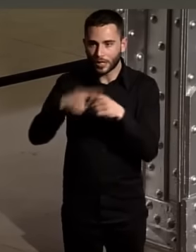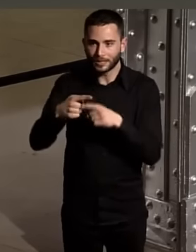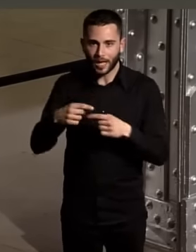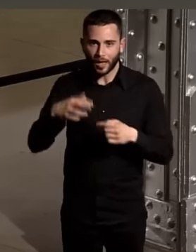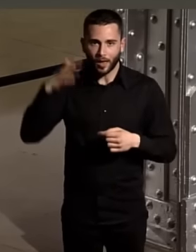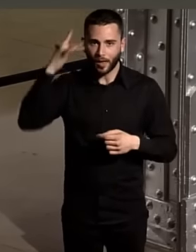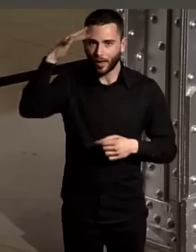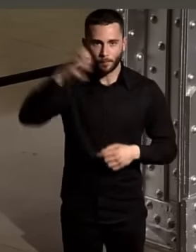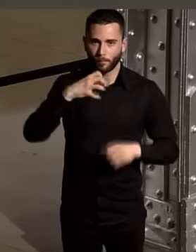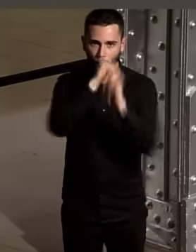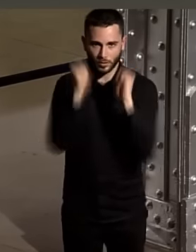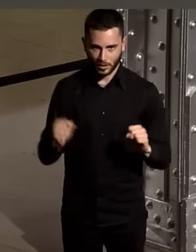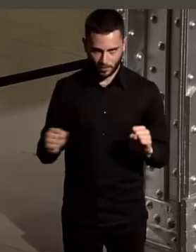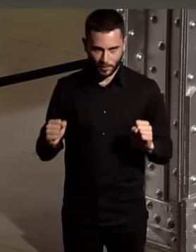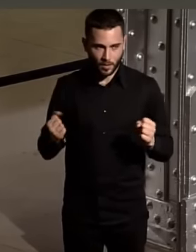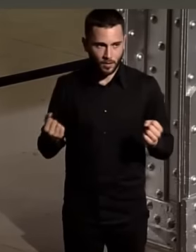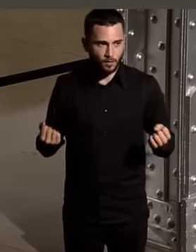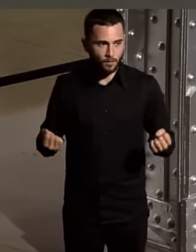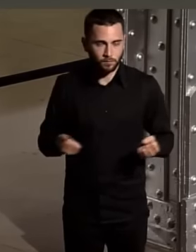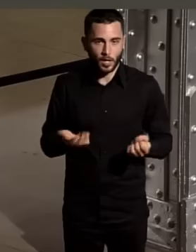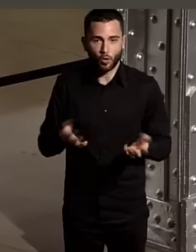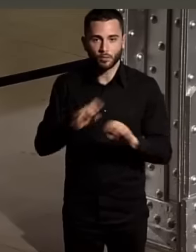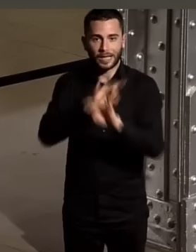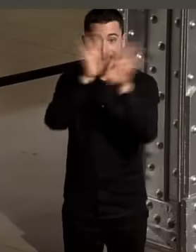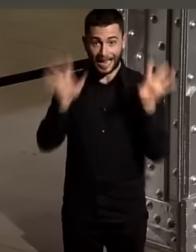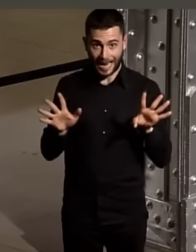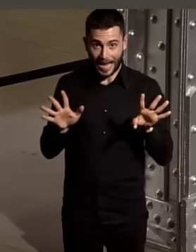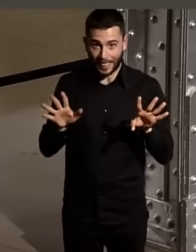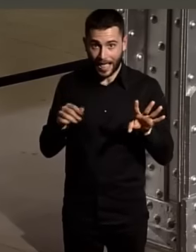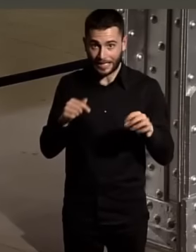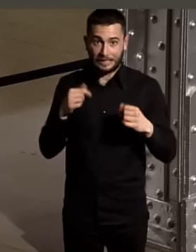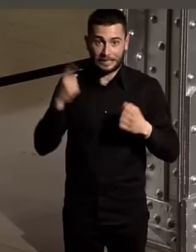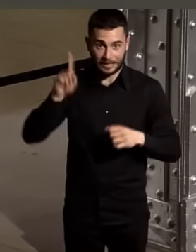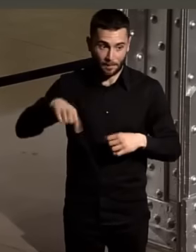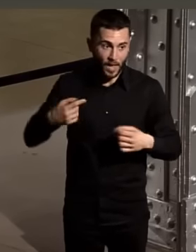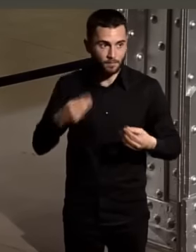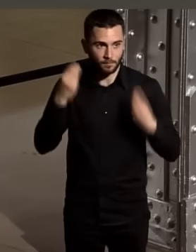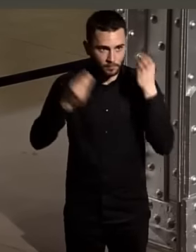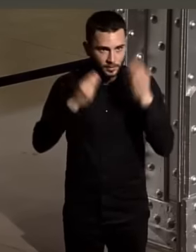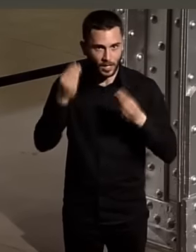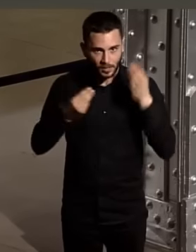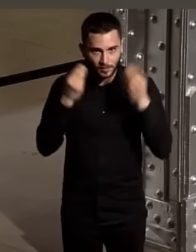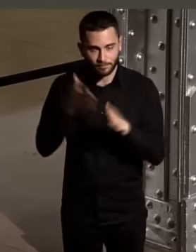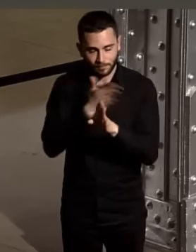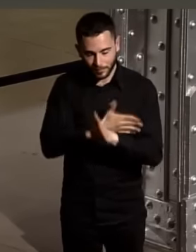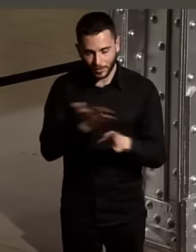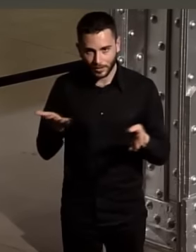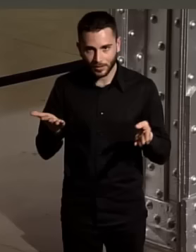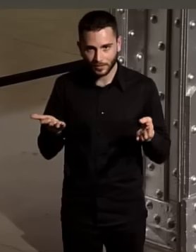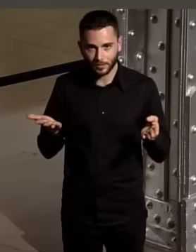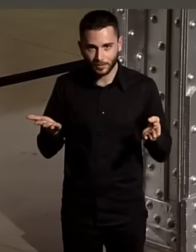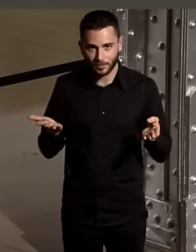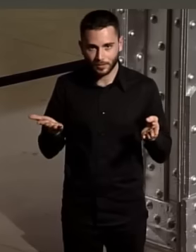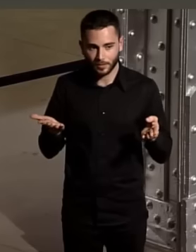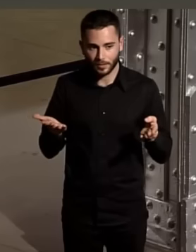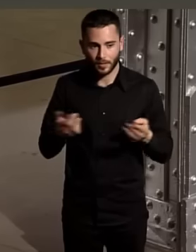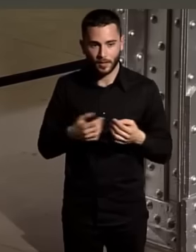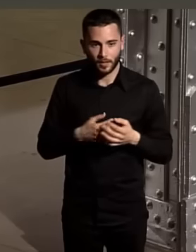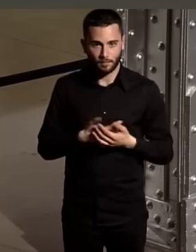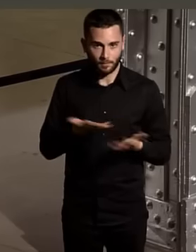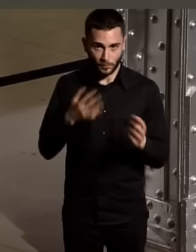pero habrán muchos luego la claridad Pues también es algo que se le presupone no no tienes que tienes que ser claro en la